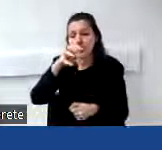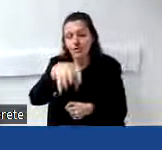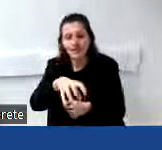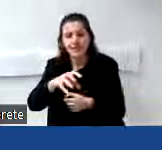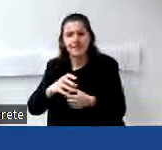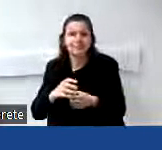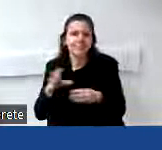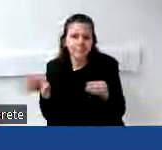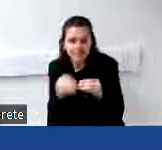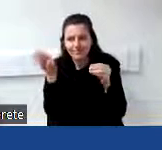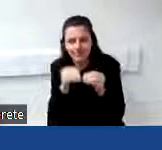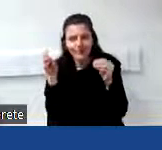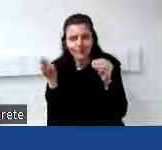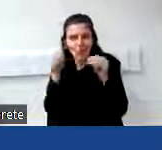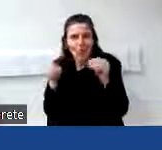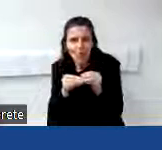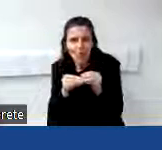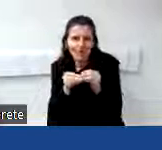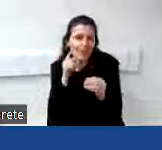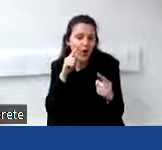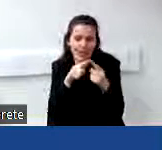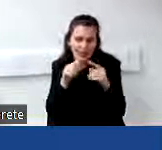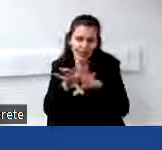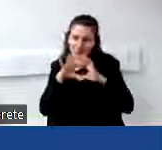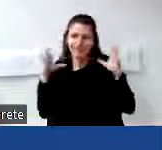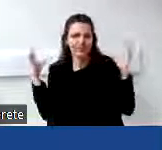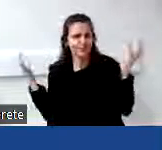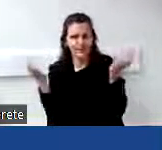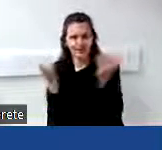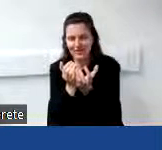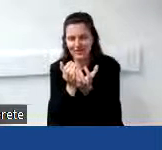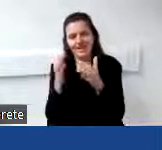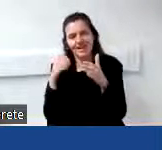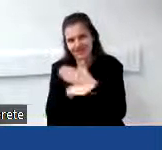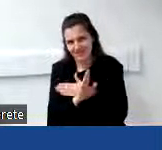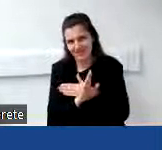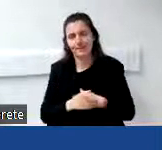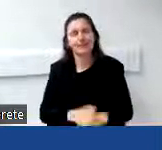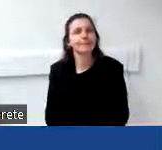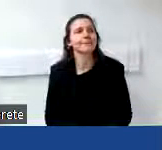bueno, ¿por dónde empezamos? Ay, bueno, y generar accesibilidad universal en todos los niveles de atención.